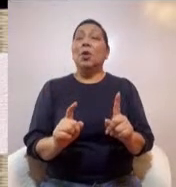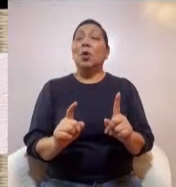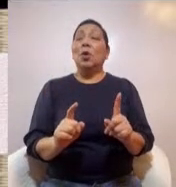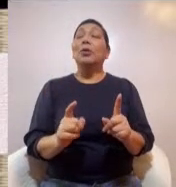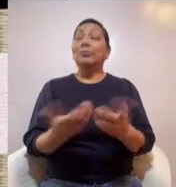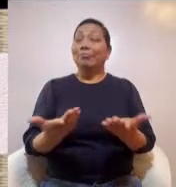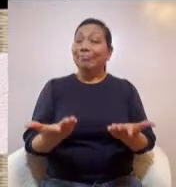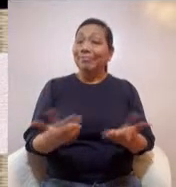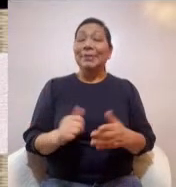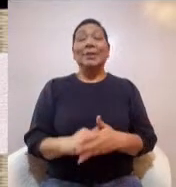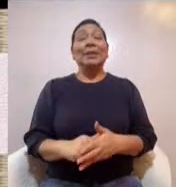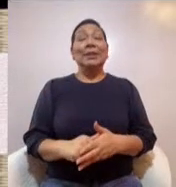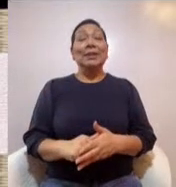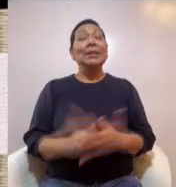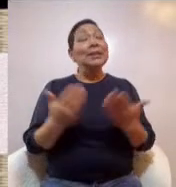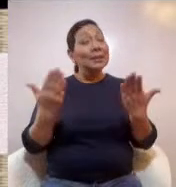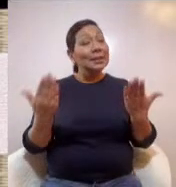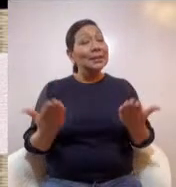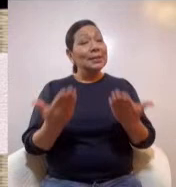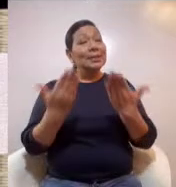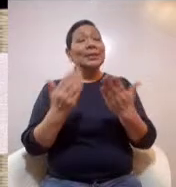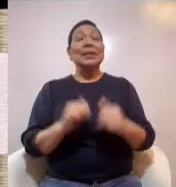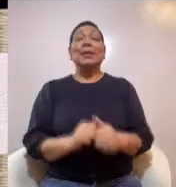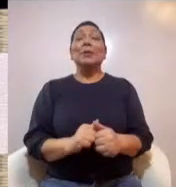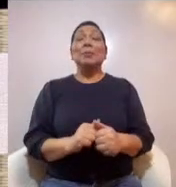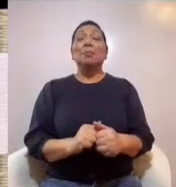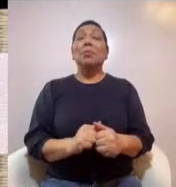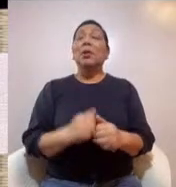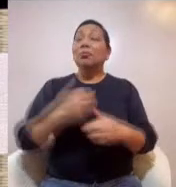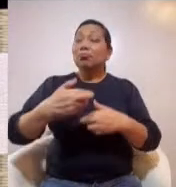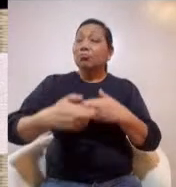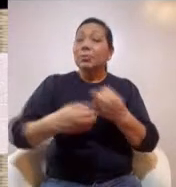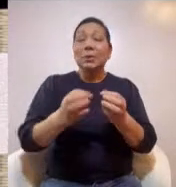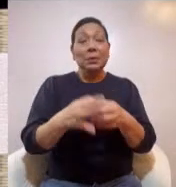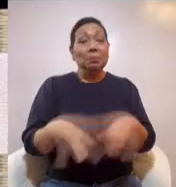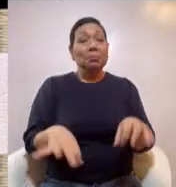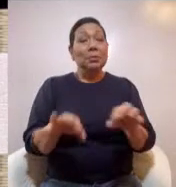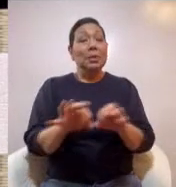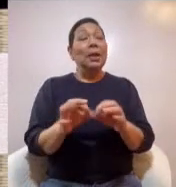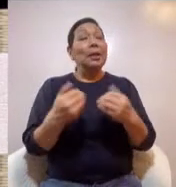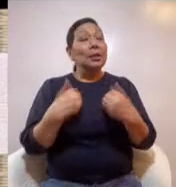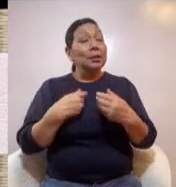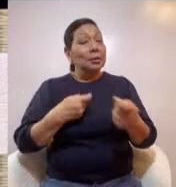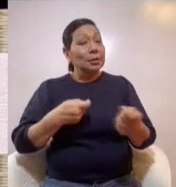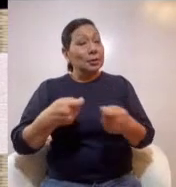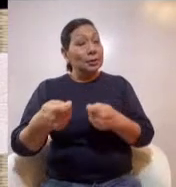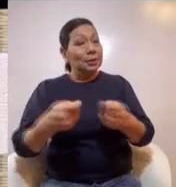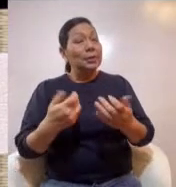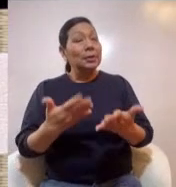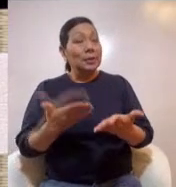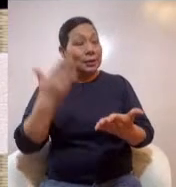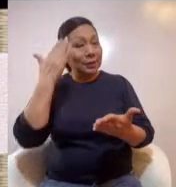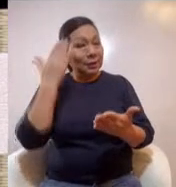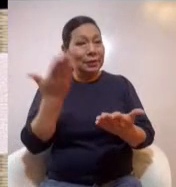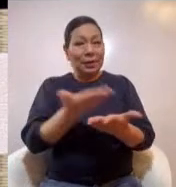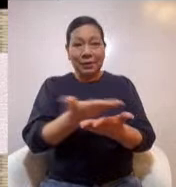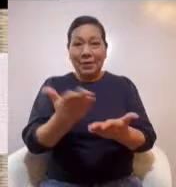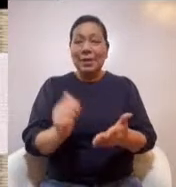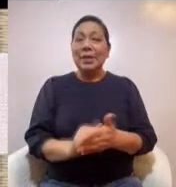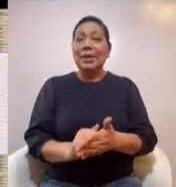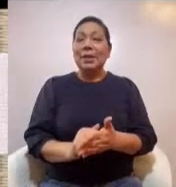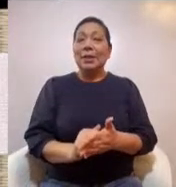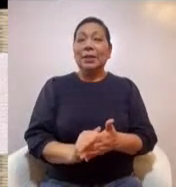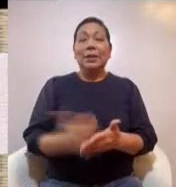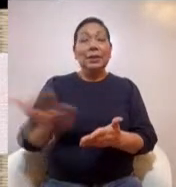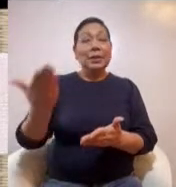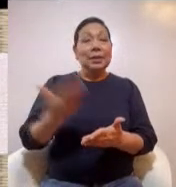Perú ha sido muy importante y lleva un protagonismo importante ahorita en el mecanismo, porque sabrán ustedes